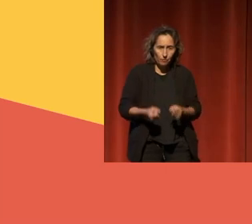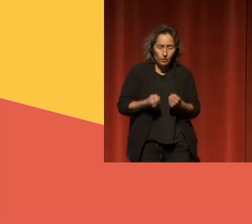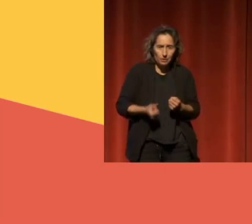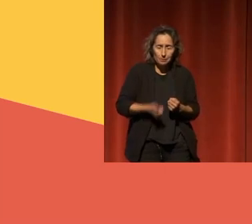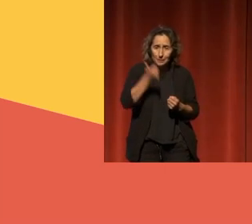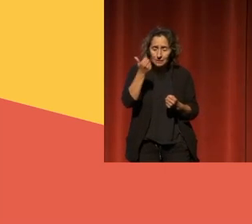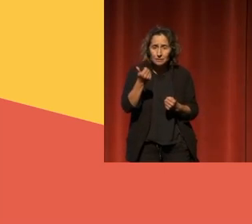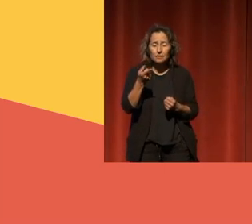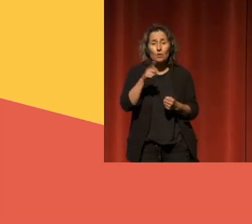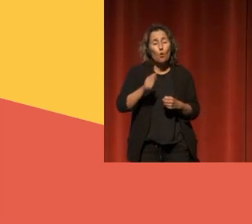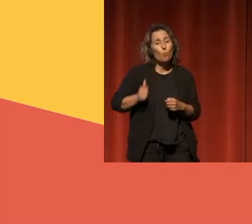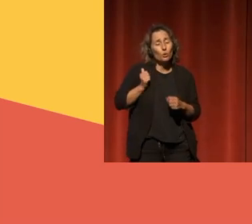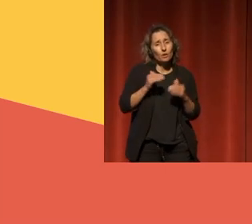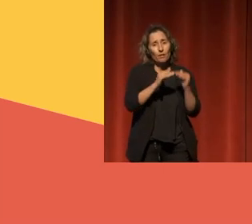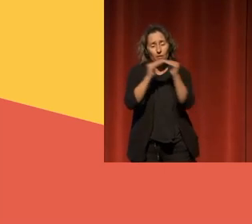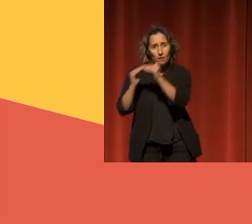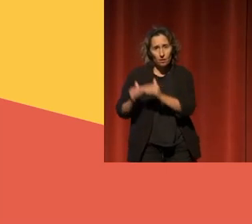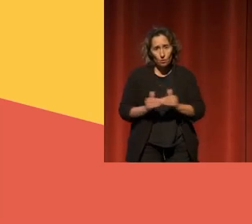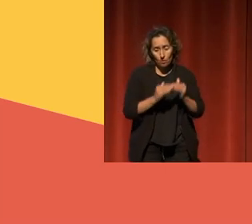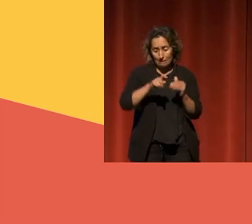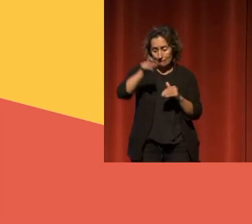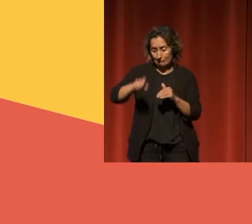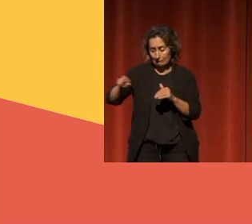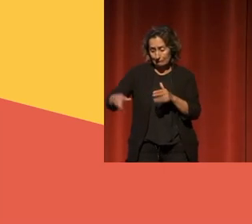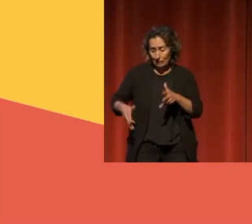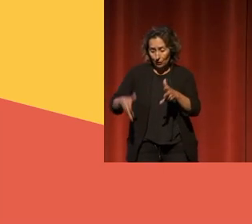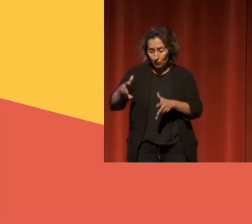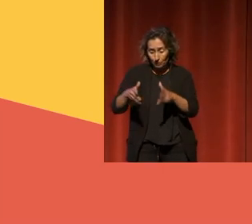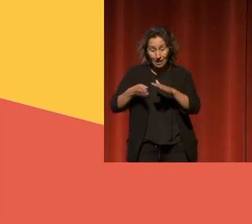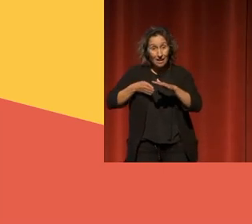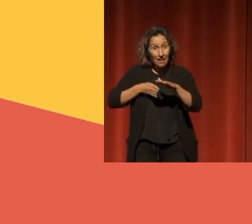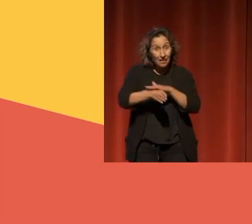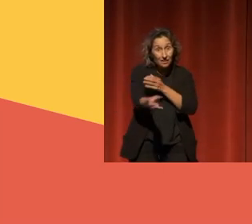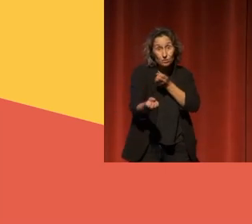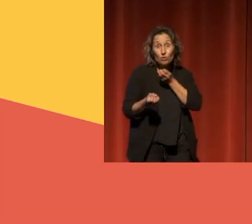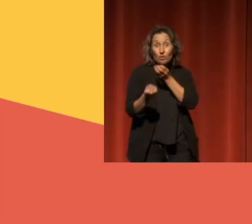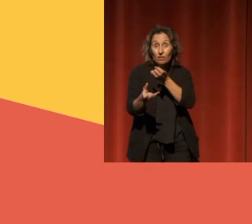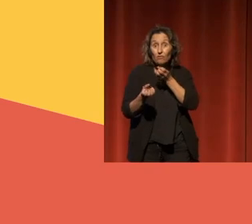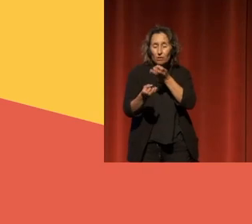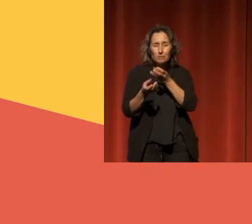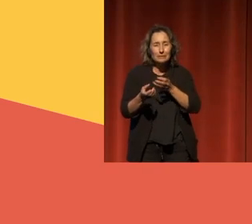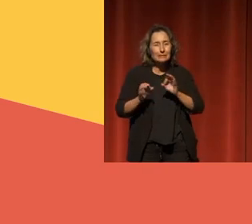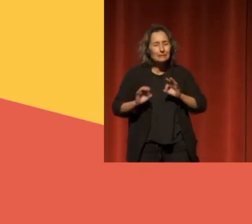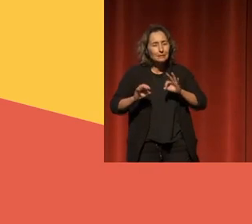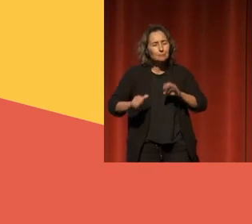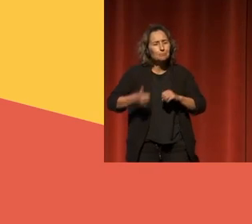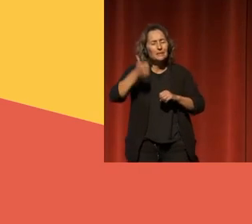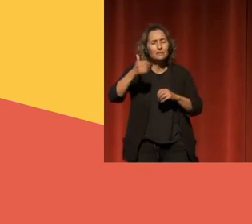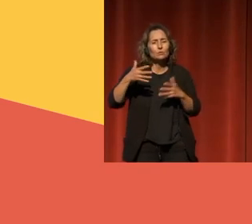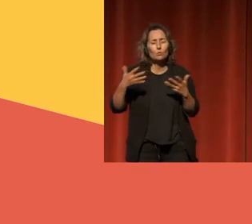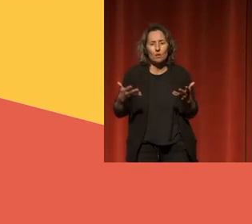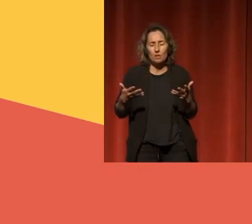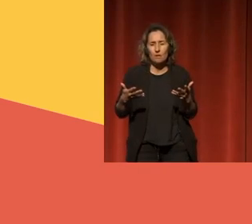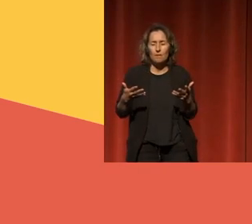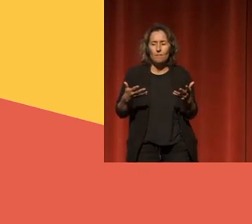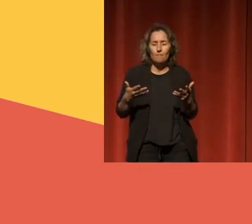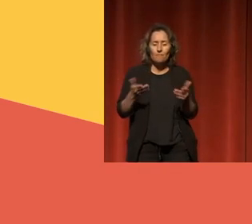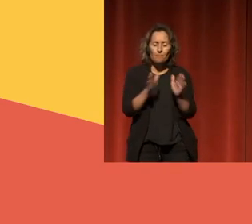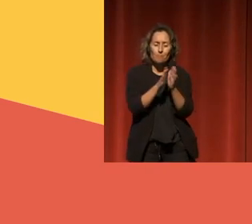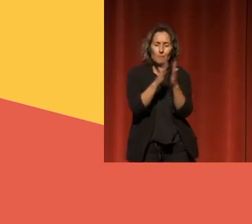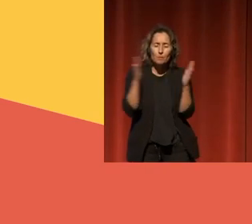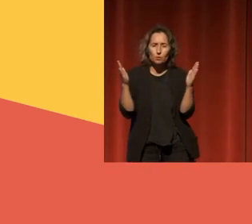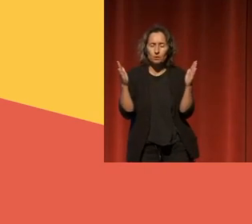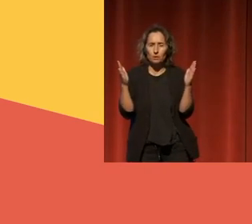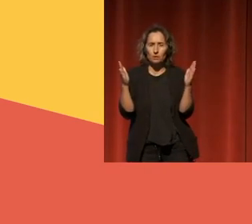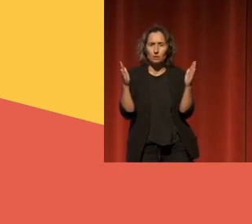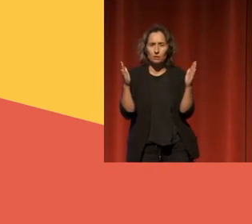igualdad de oportunidades de los ciudadanos en el acceso a la información y especialmente destaca la noción de biblioteca